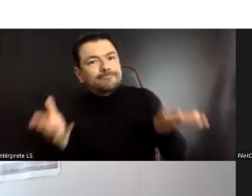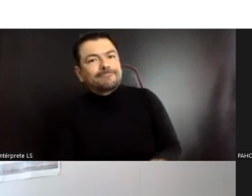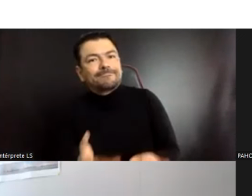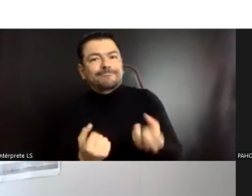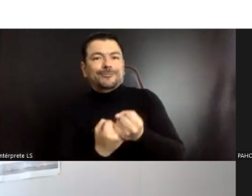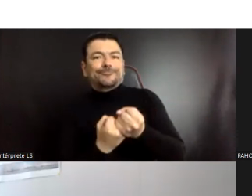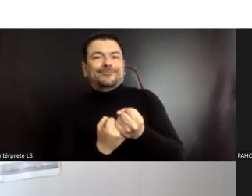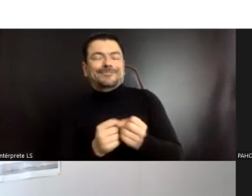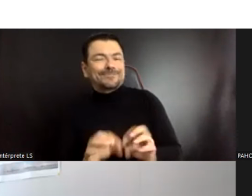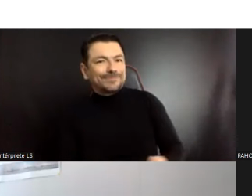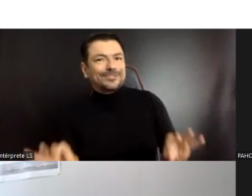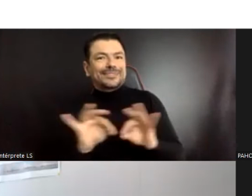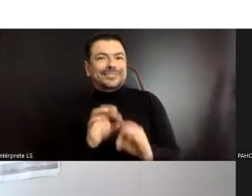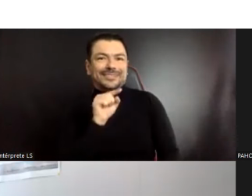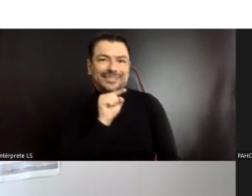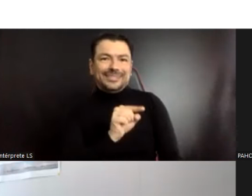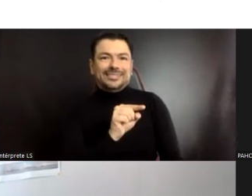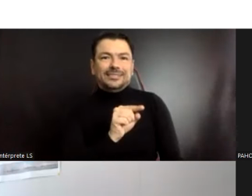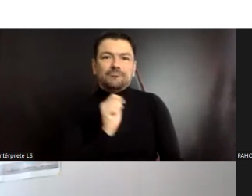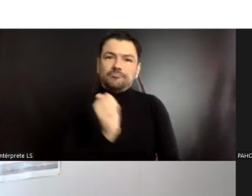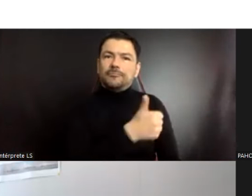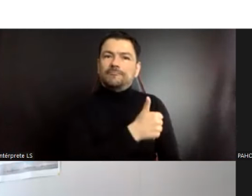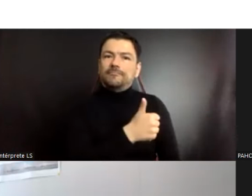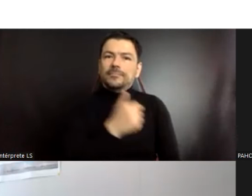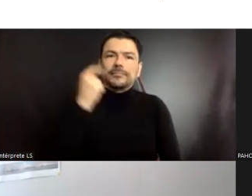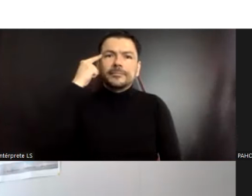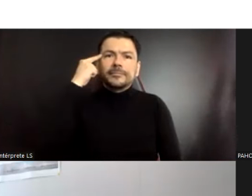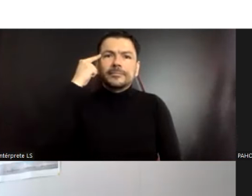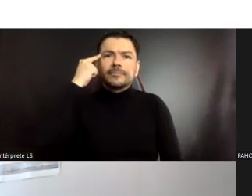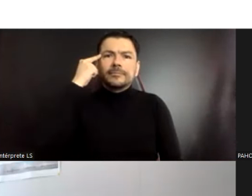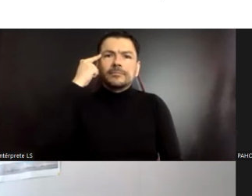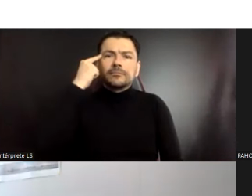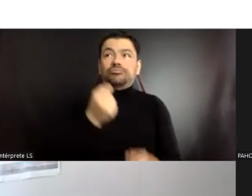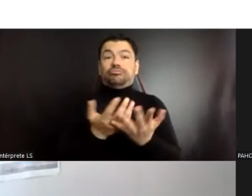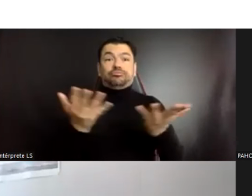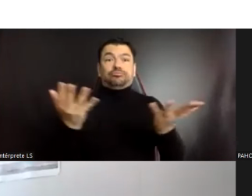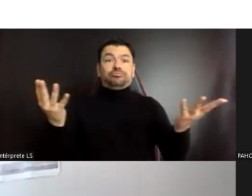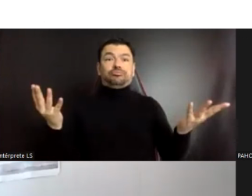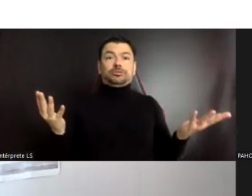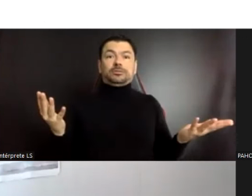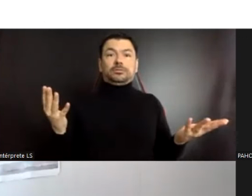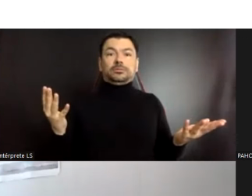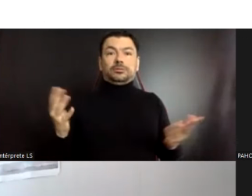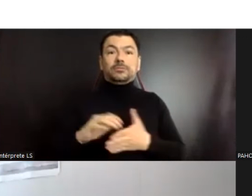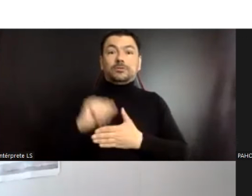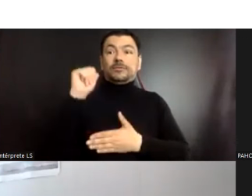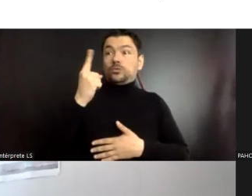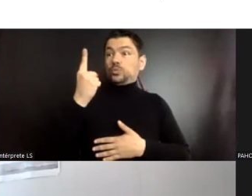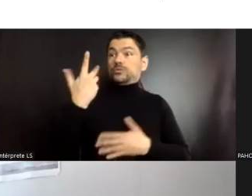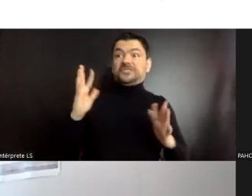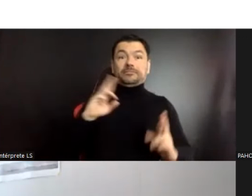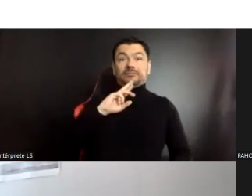de decir, nuestros desafíos son muy complejos. Una sola disciplina no tiene la respuesta, necesitamos trabajar juntos. Y aquí